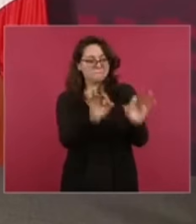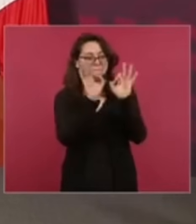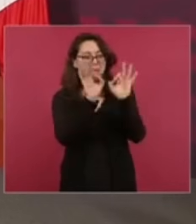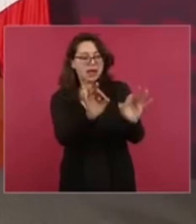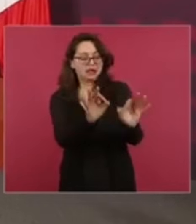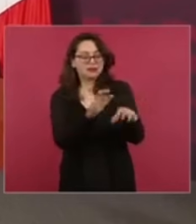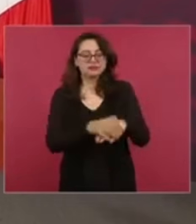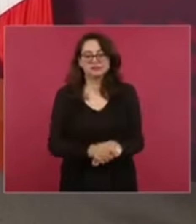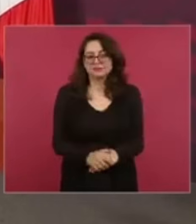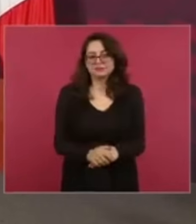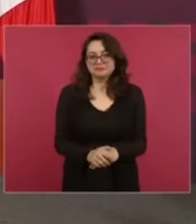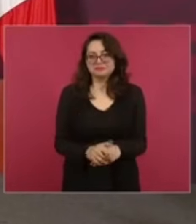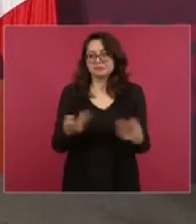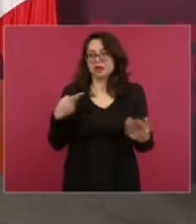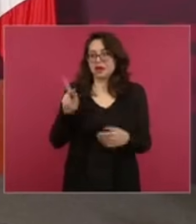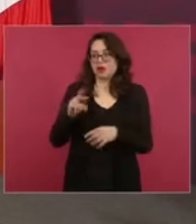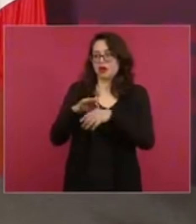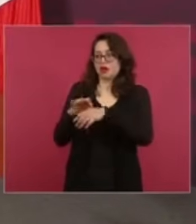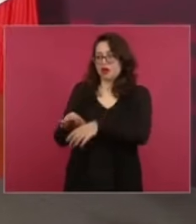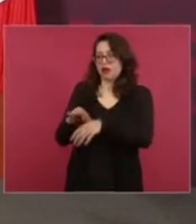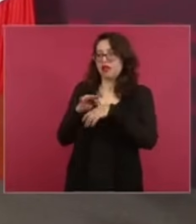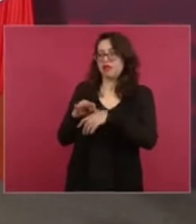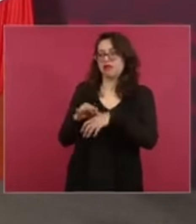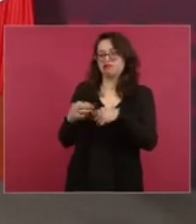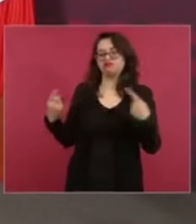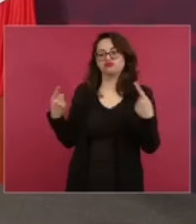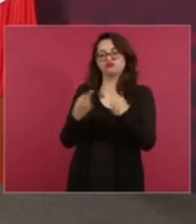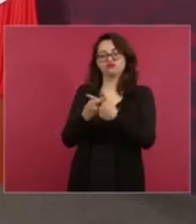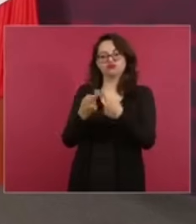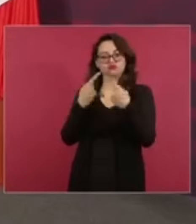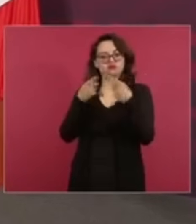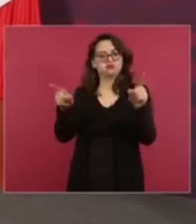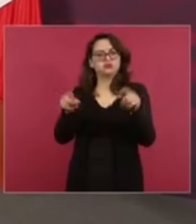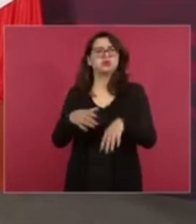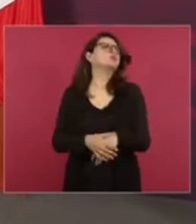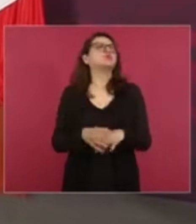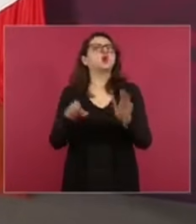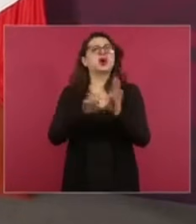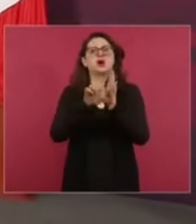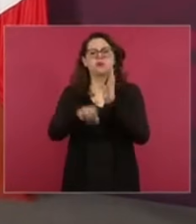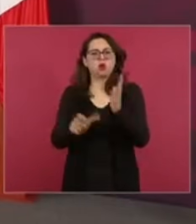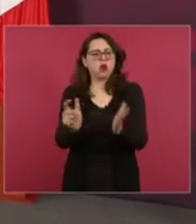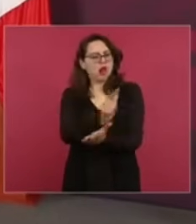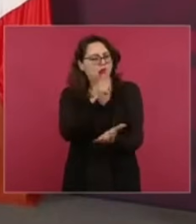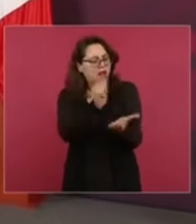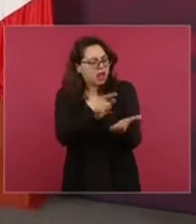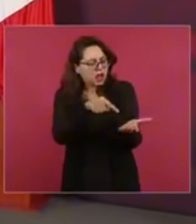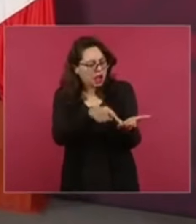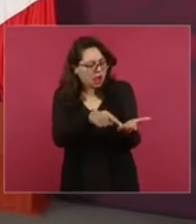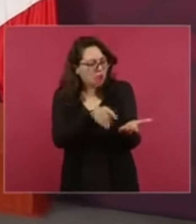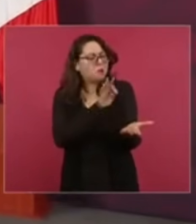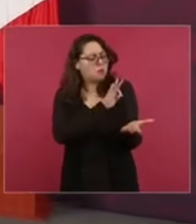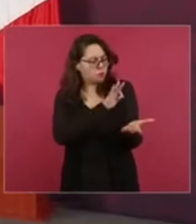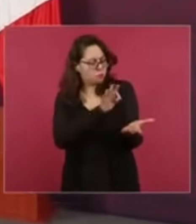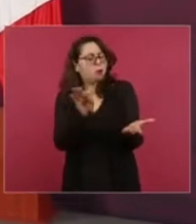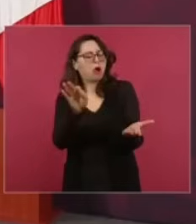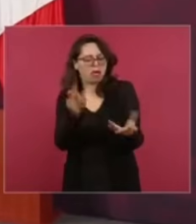hay ningun ley que diga que se permite discriminar o